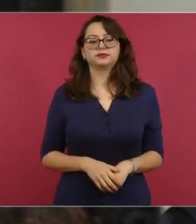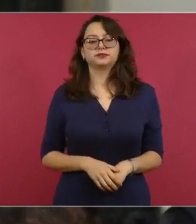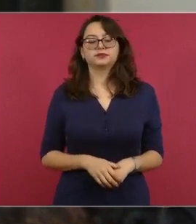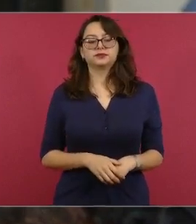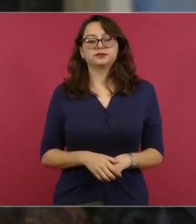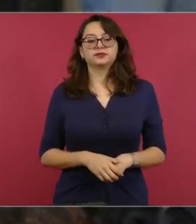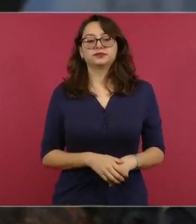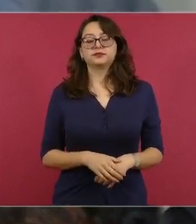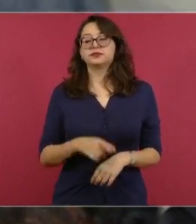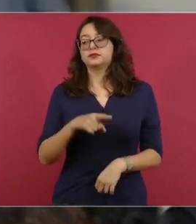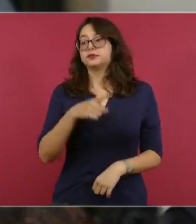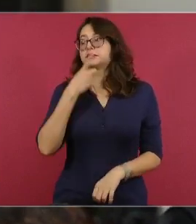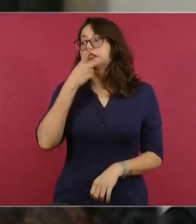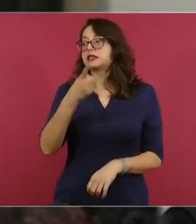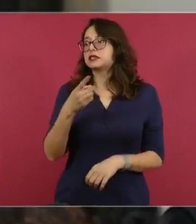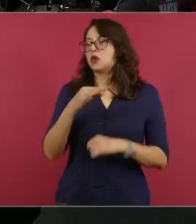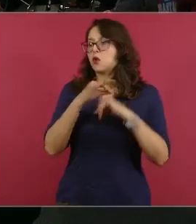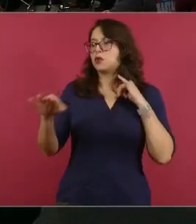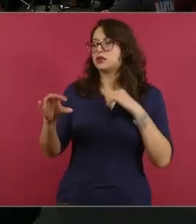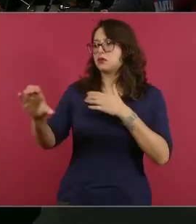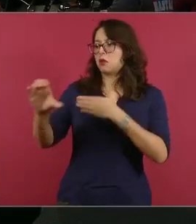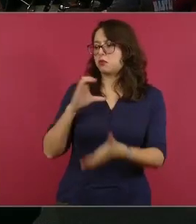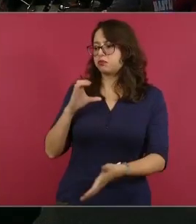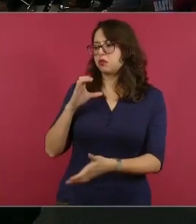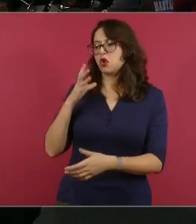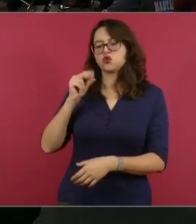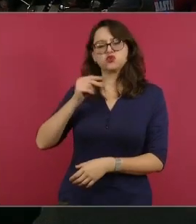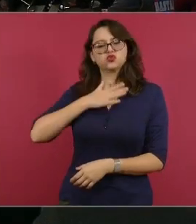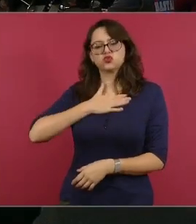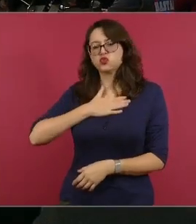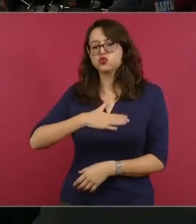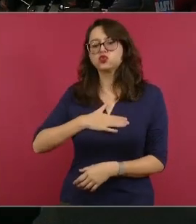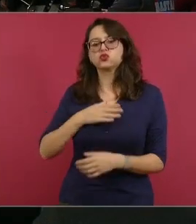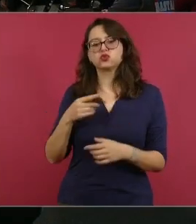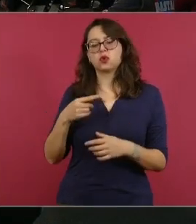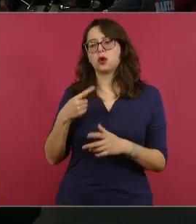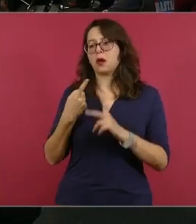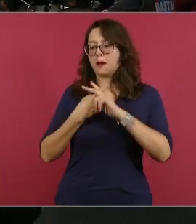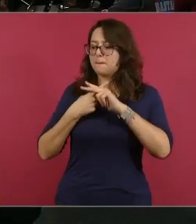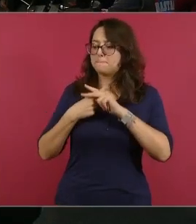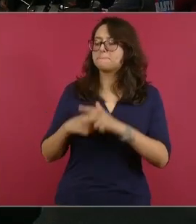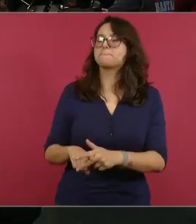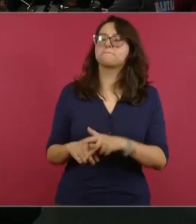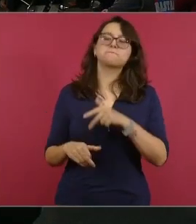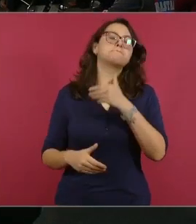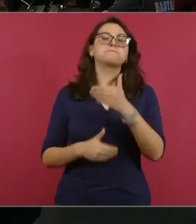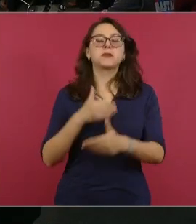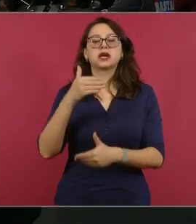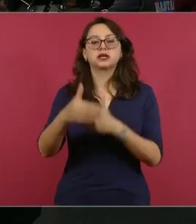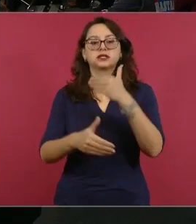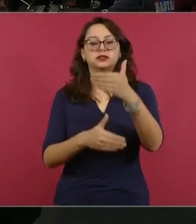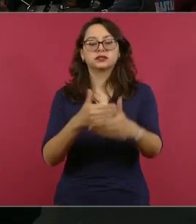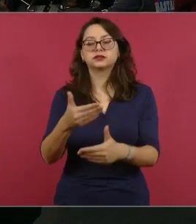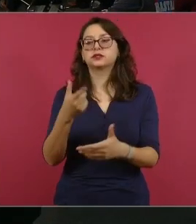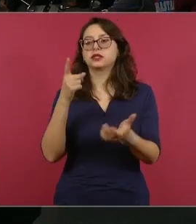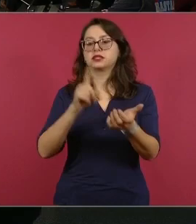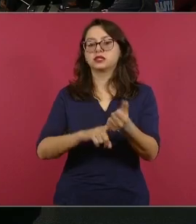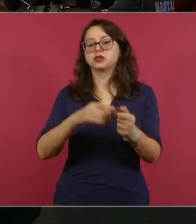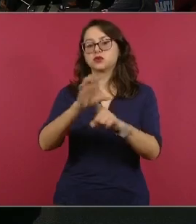argumentando que su liquidación no era la justa y, bueno, inició una serie de procesos ante la Junta